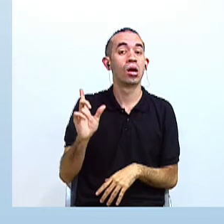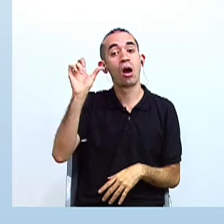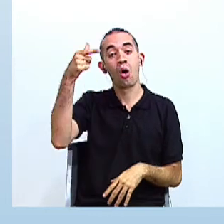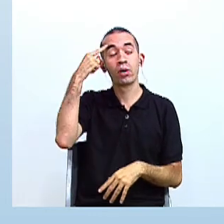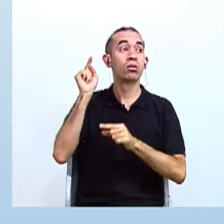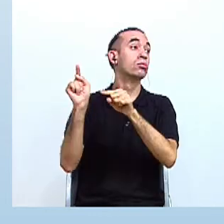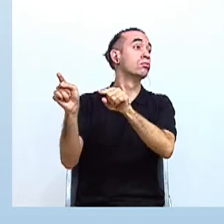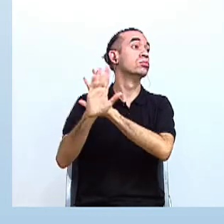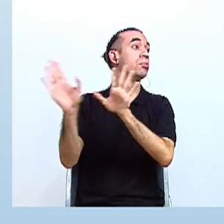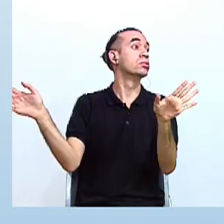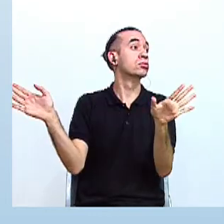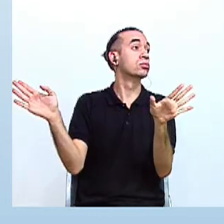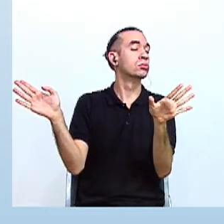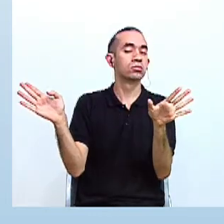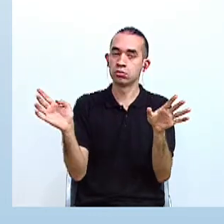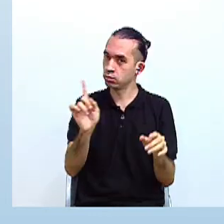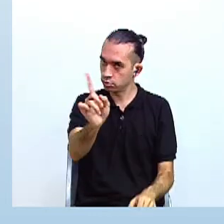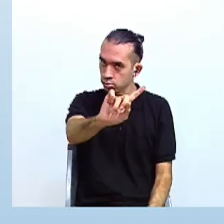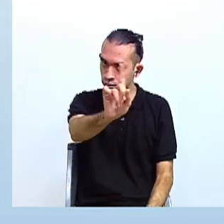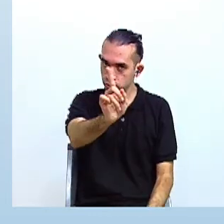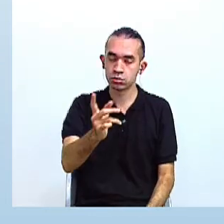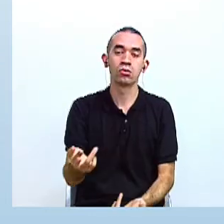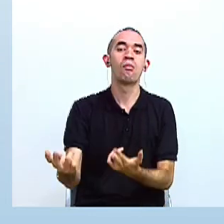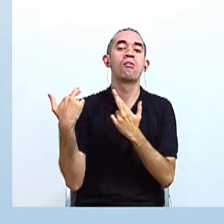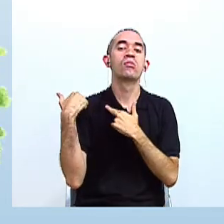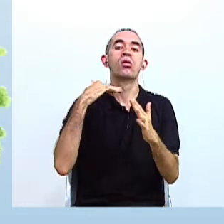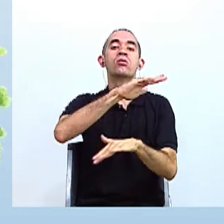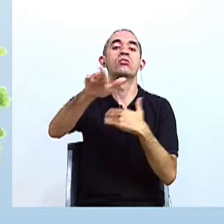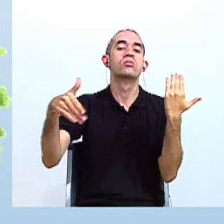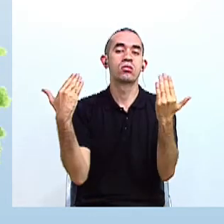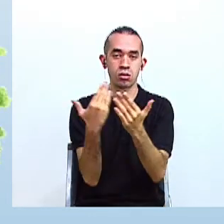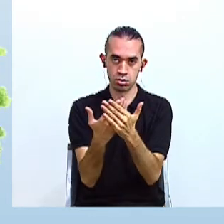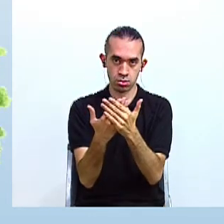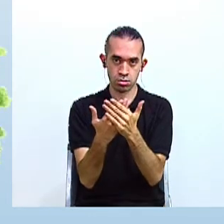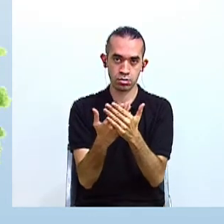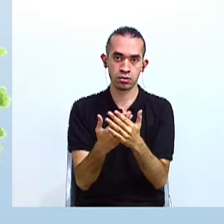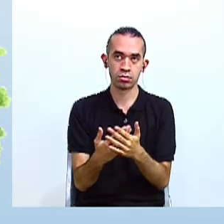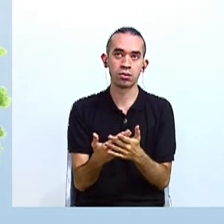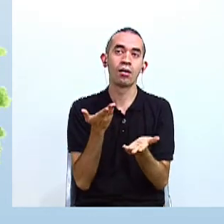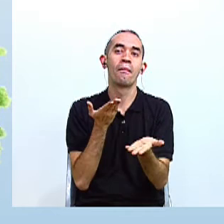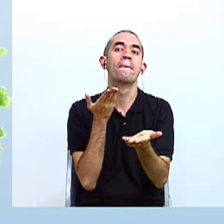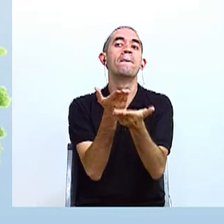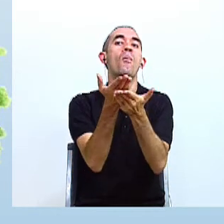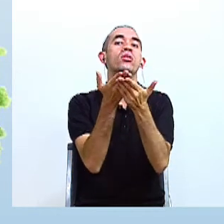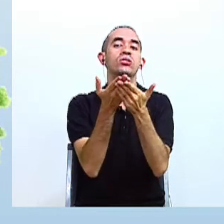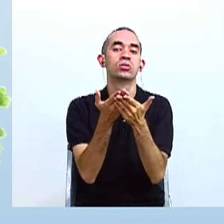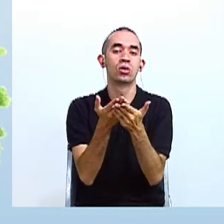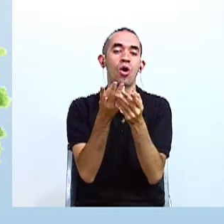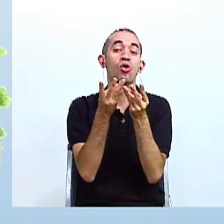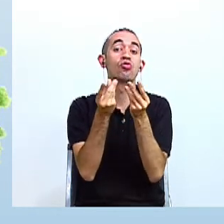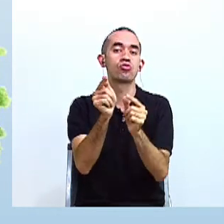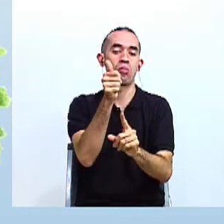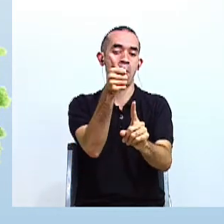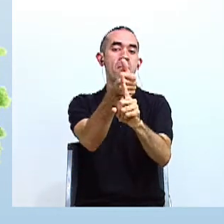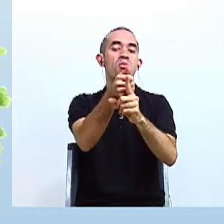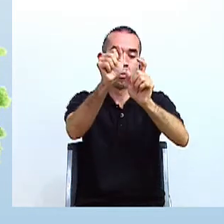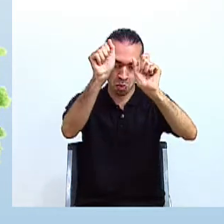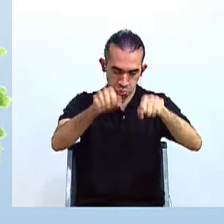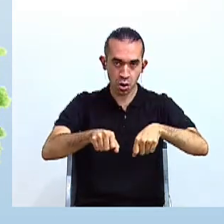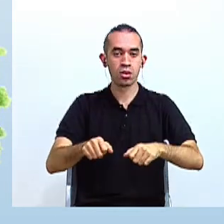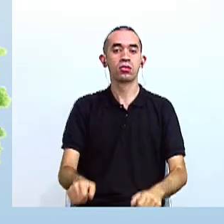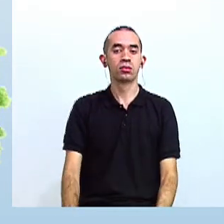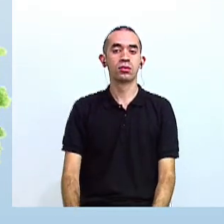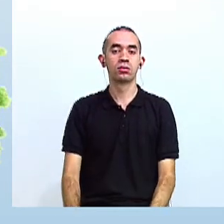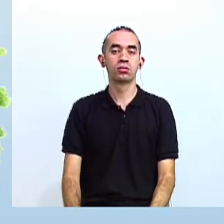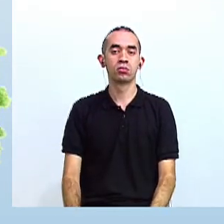responsabilidad al gobierno, porque esto es responsabilidad de todos. Por eso quiero proponerles soluciones personales,